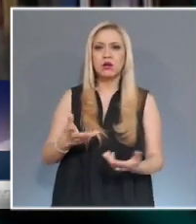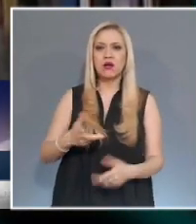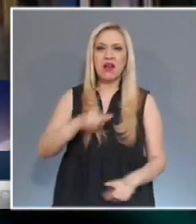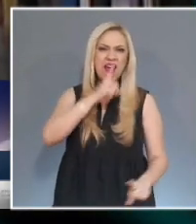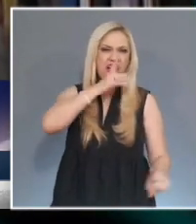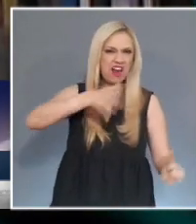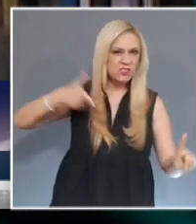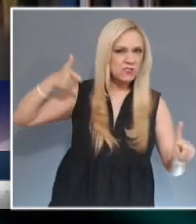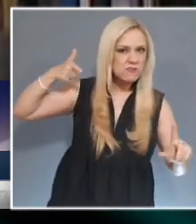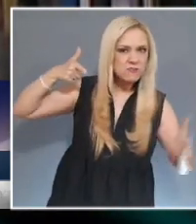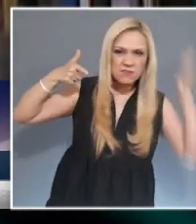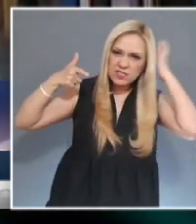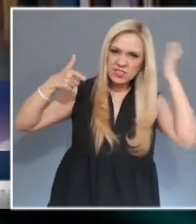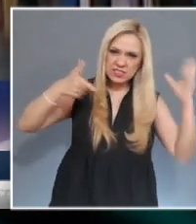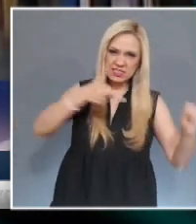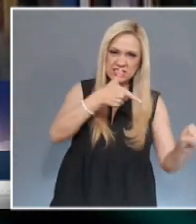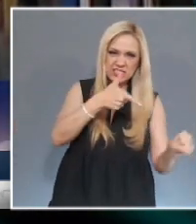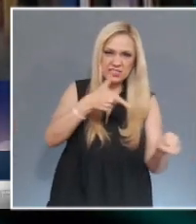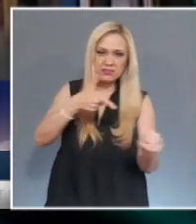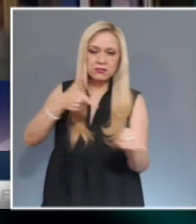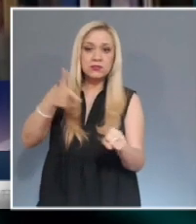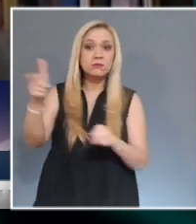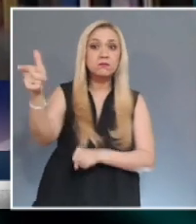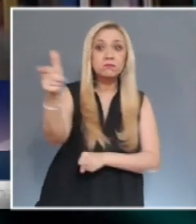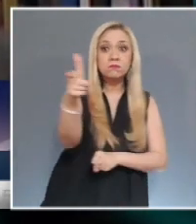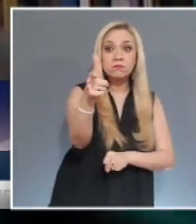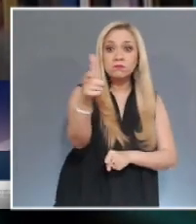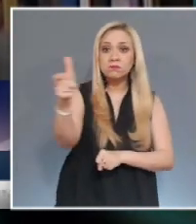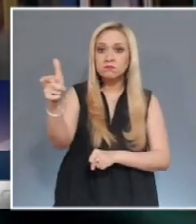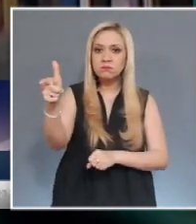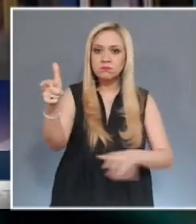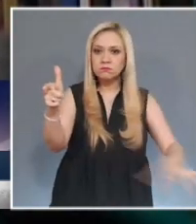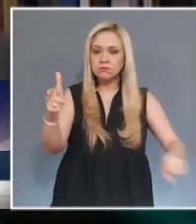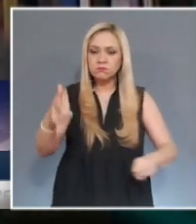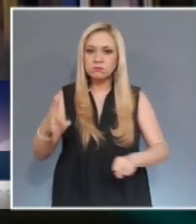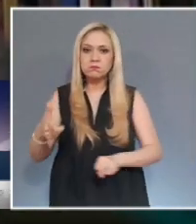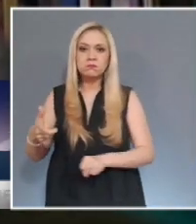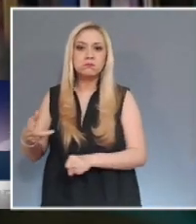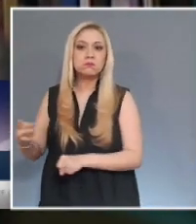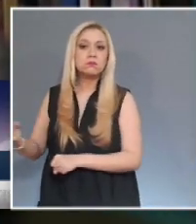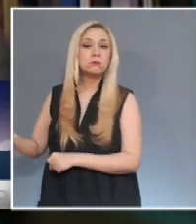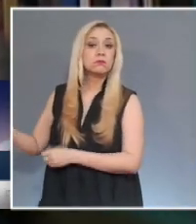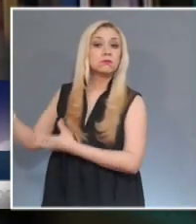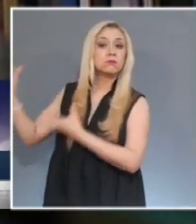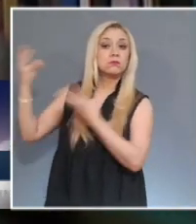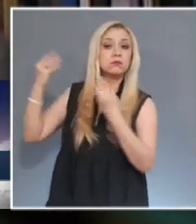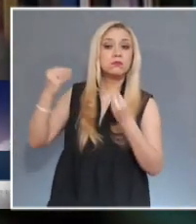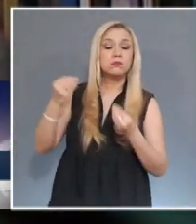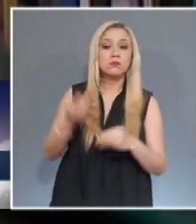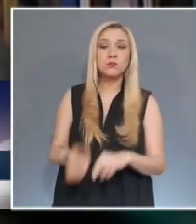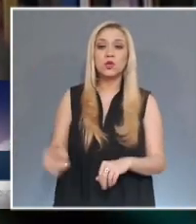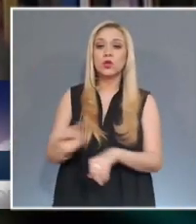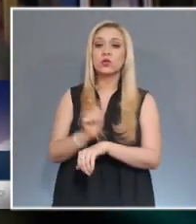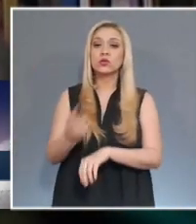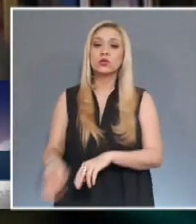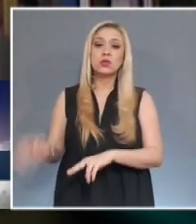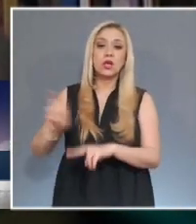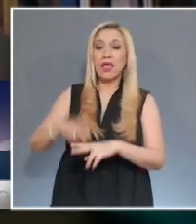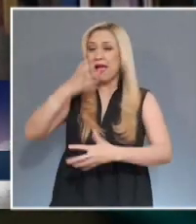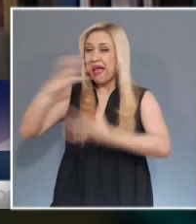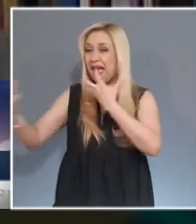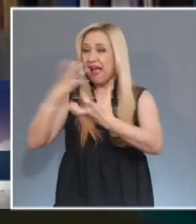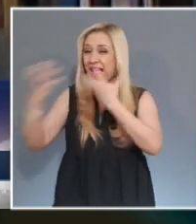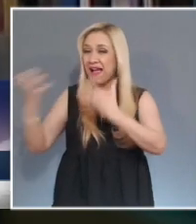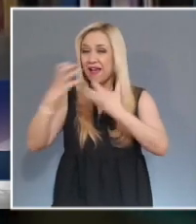las amenaza a todos, se las lleva y estaba tan molesto y alcoholizado que la sube y le empezó a gritar de todas